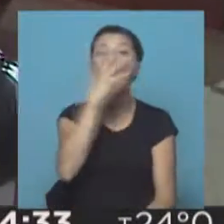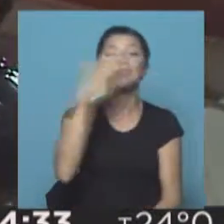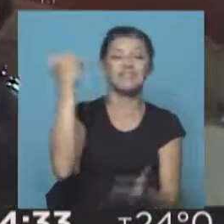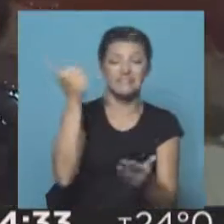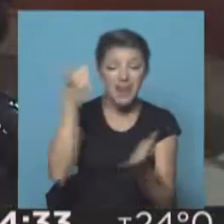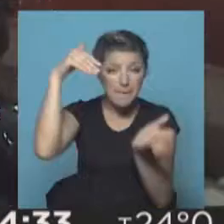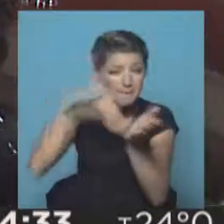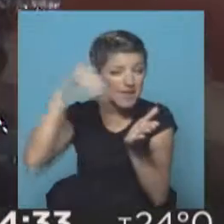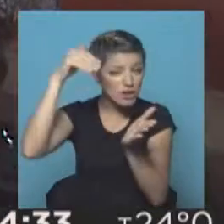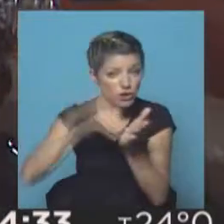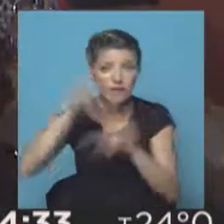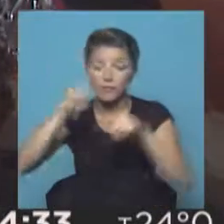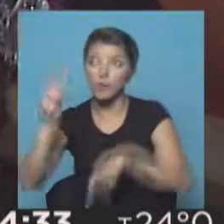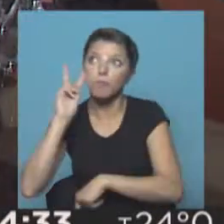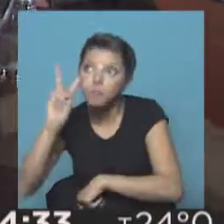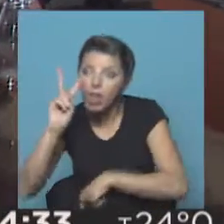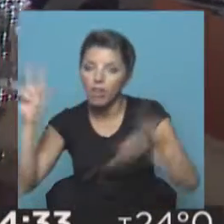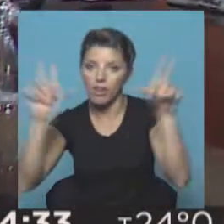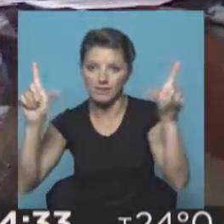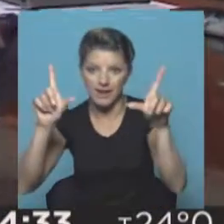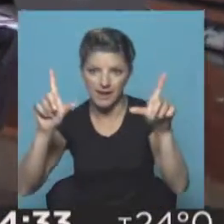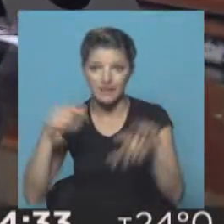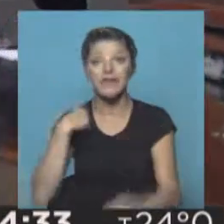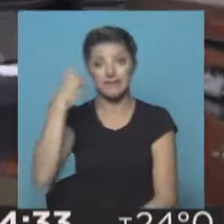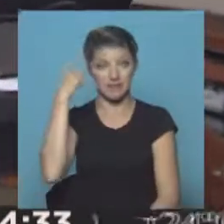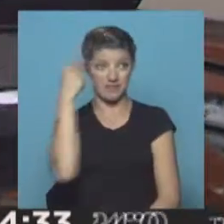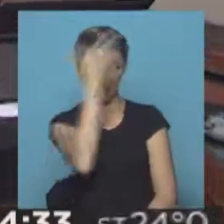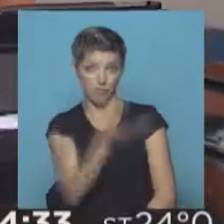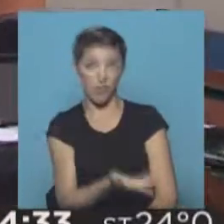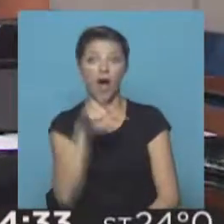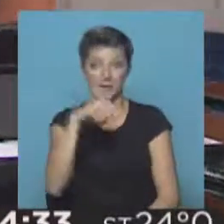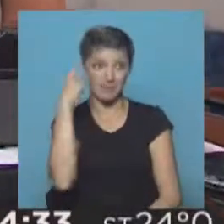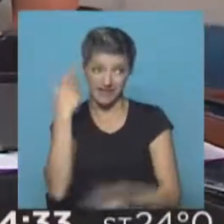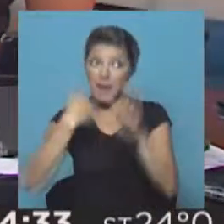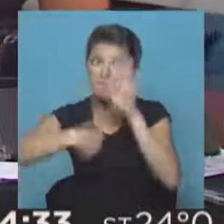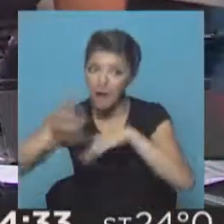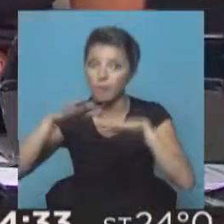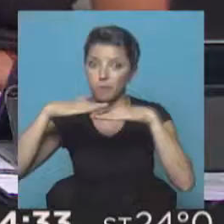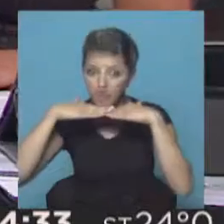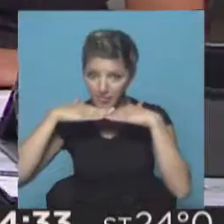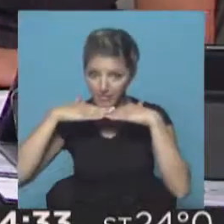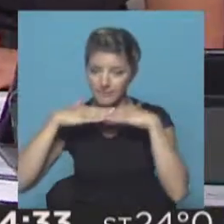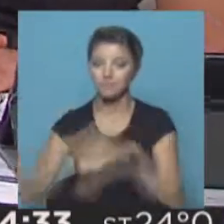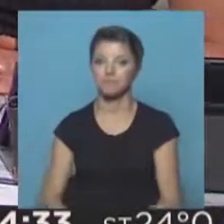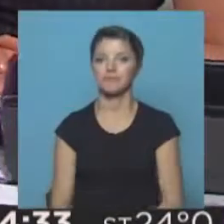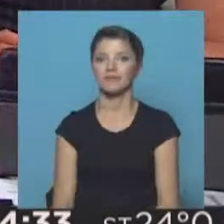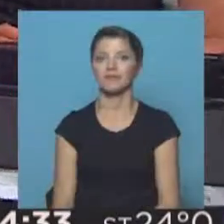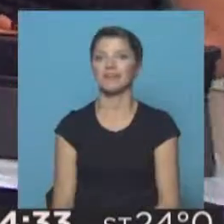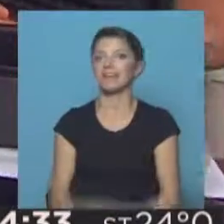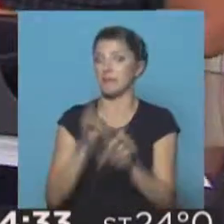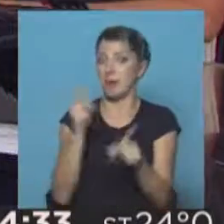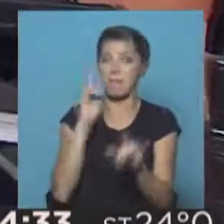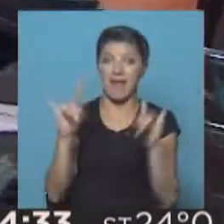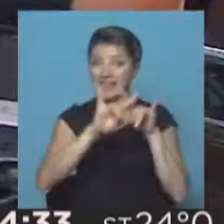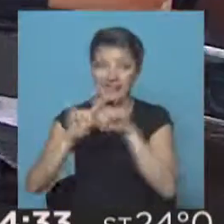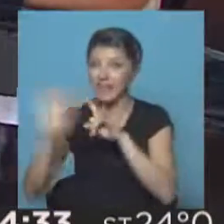millones de televidentes. Se espera que por la figura de Trump sean muchos más. Sí, no hablemos de lo que va a ser verlo a través de Internet, que se va a